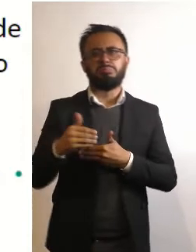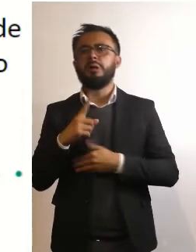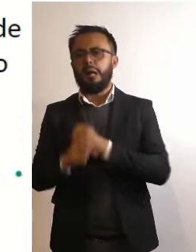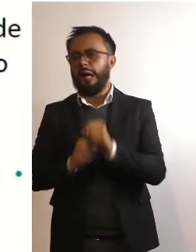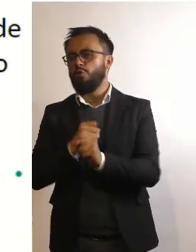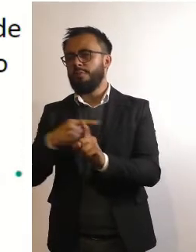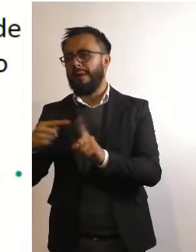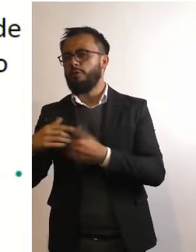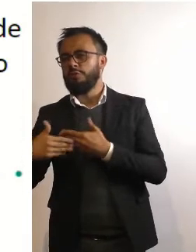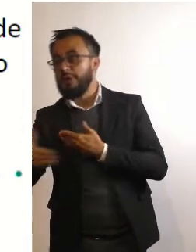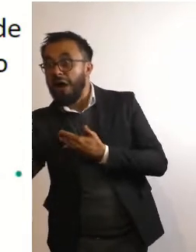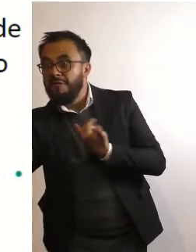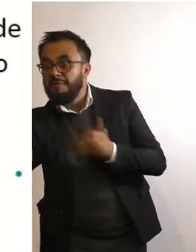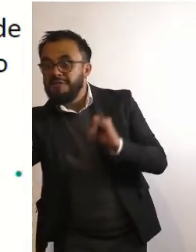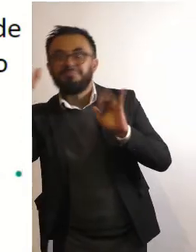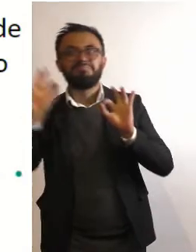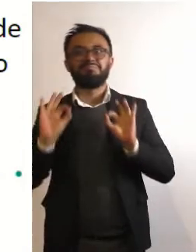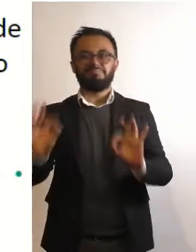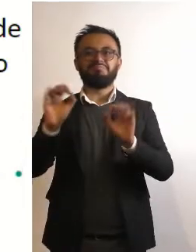Siguiente.